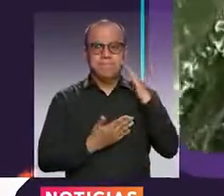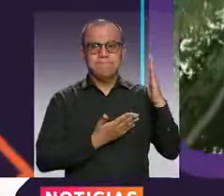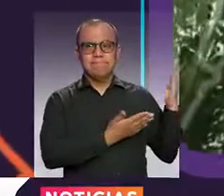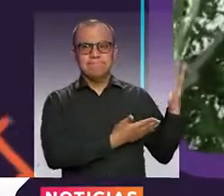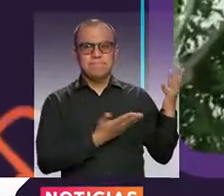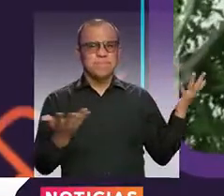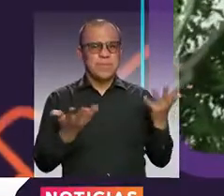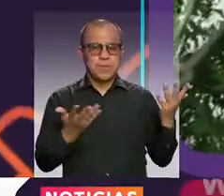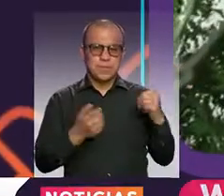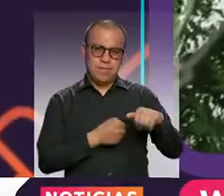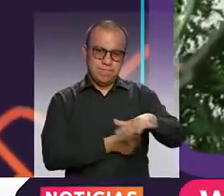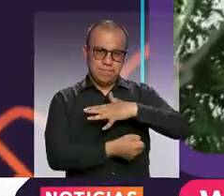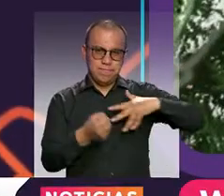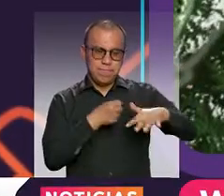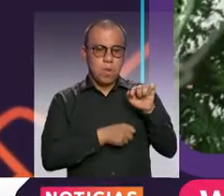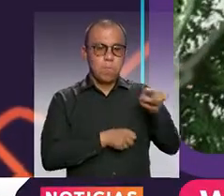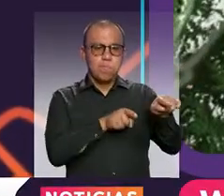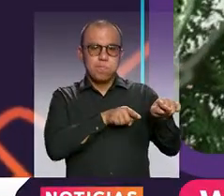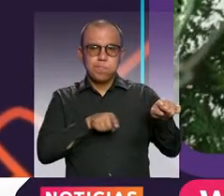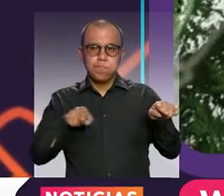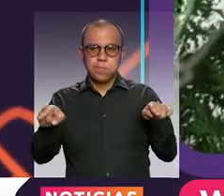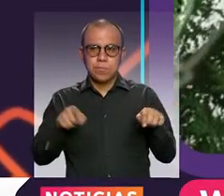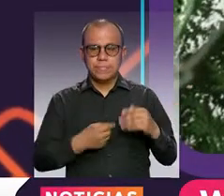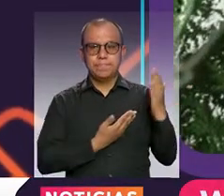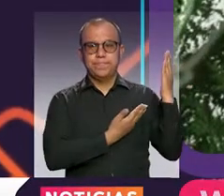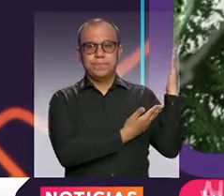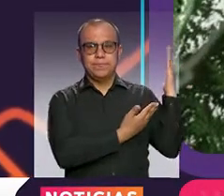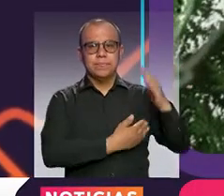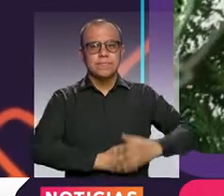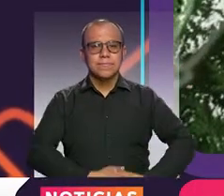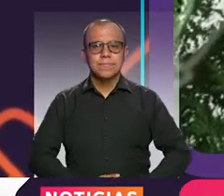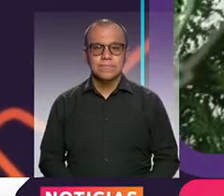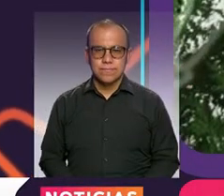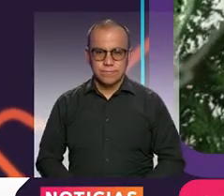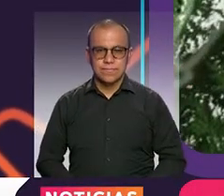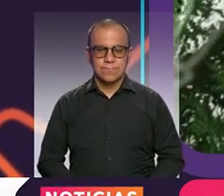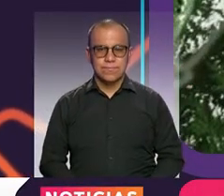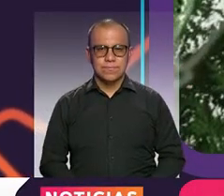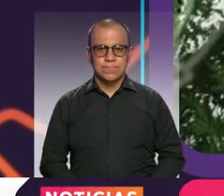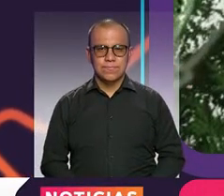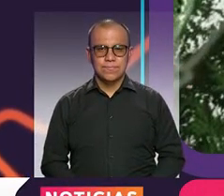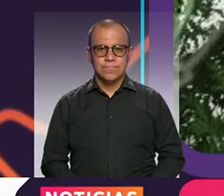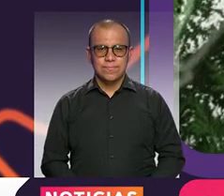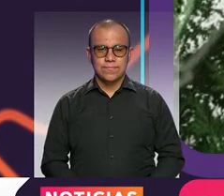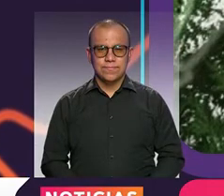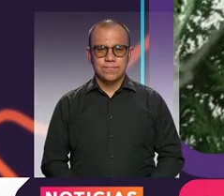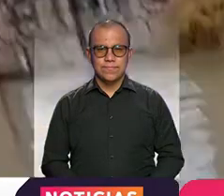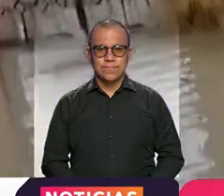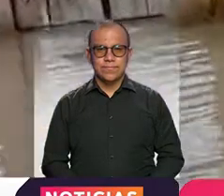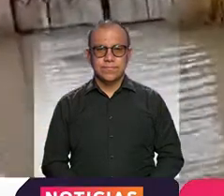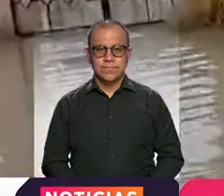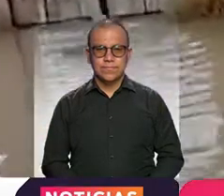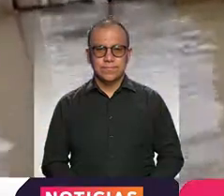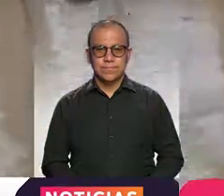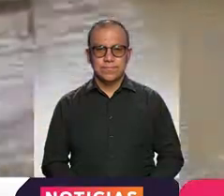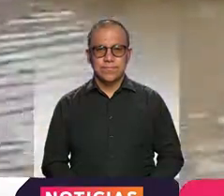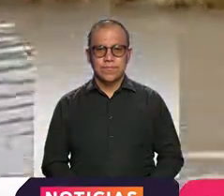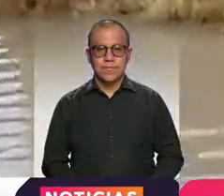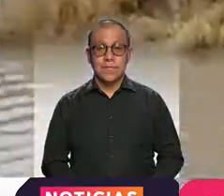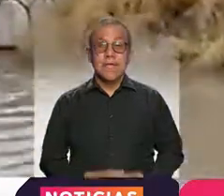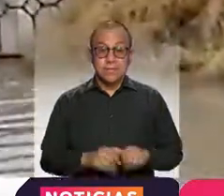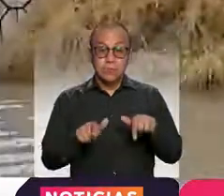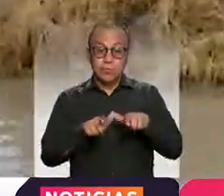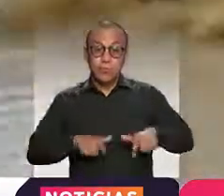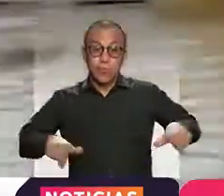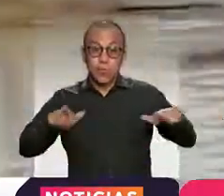Las lluvias afectaron las localidades de Suesca, Sesquilé, Arbeláez, Útica, Caquesa, Tocancipá, Soacha y Gachancipá,